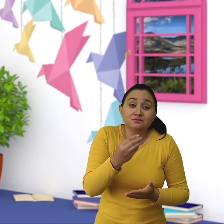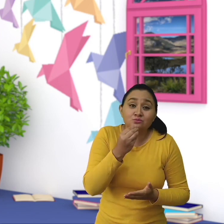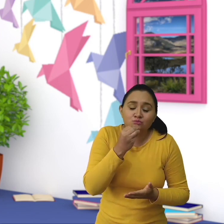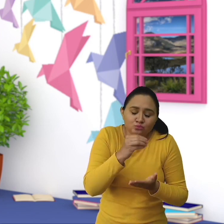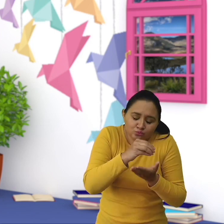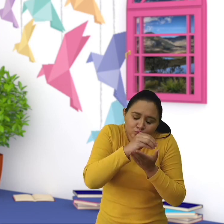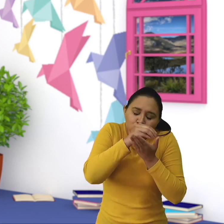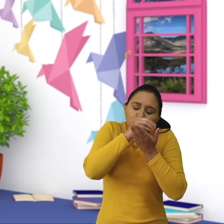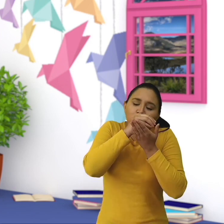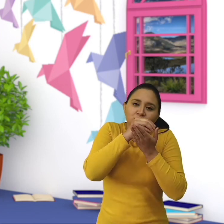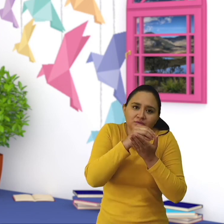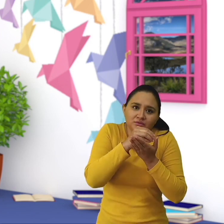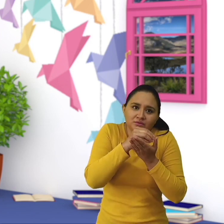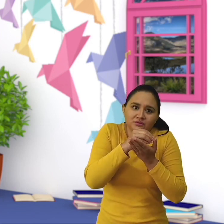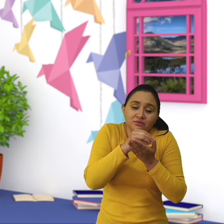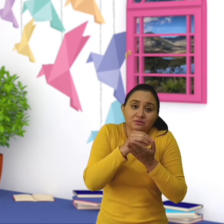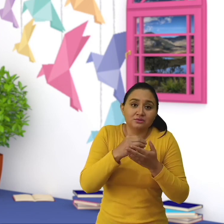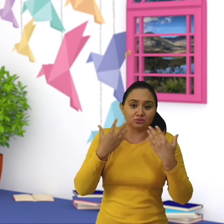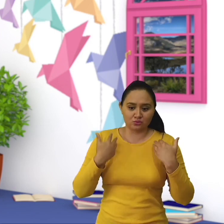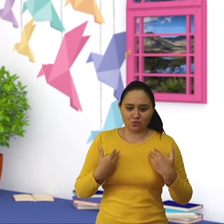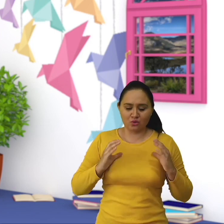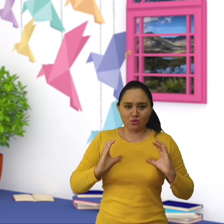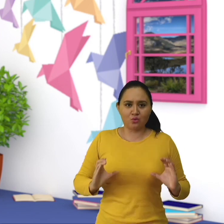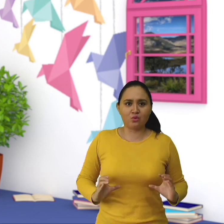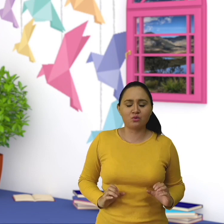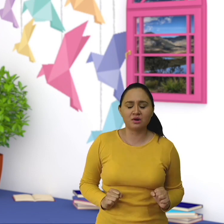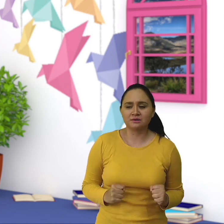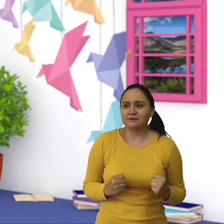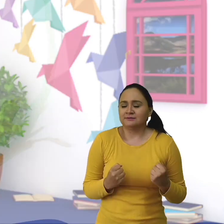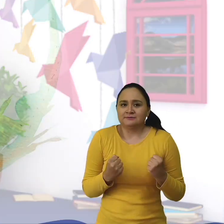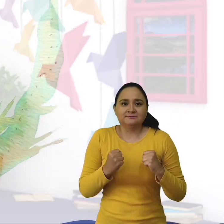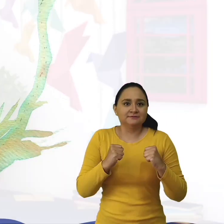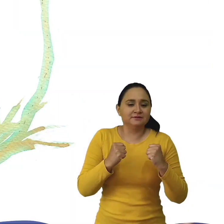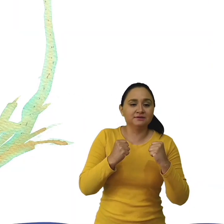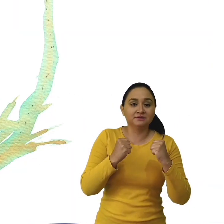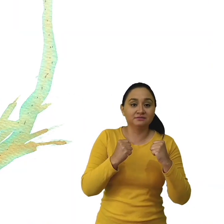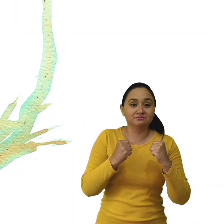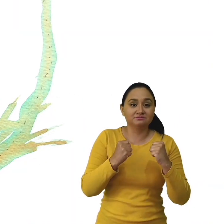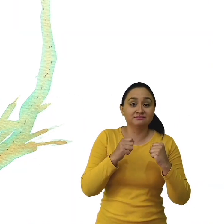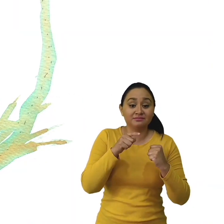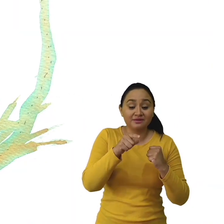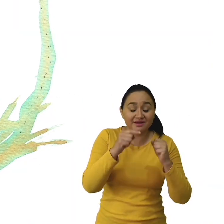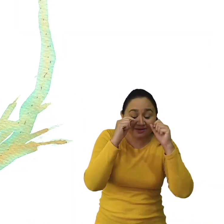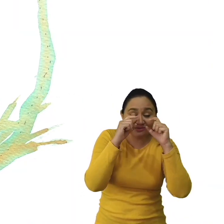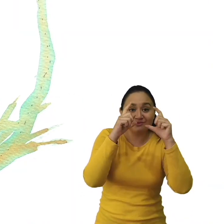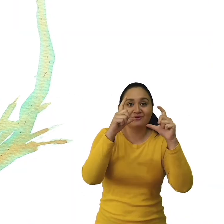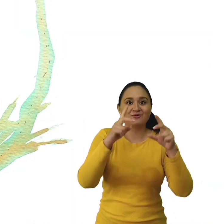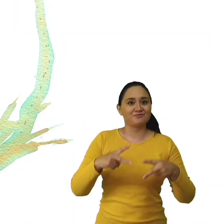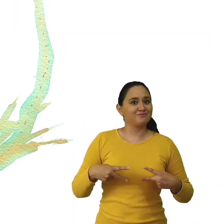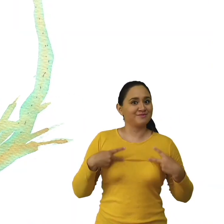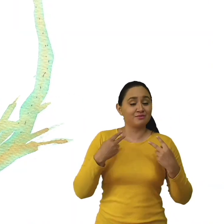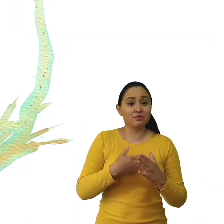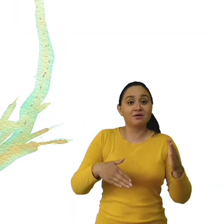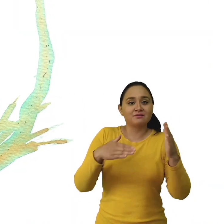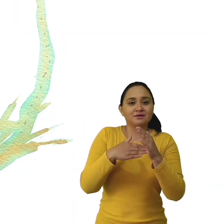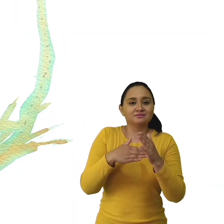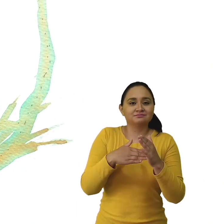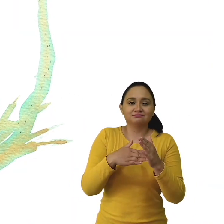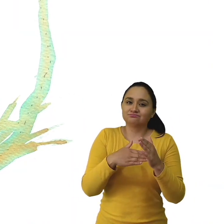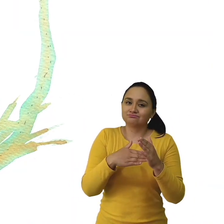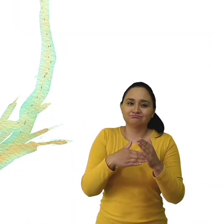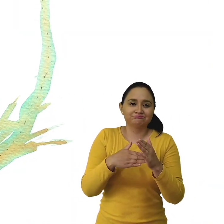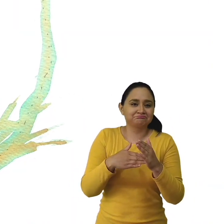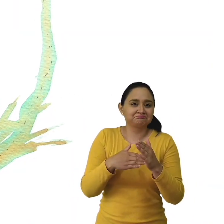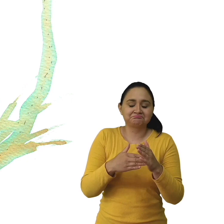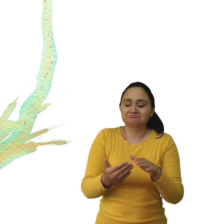mi cuerpo se estremecía, ella no despertó y se quedó flotando en mi memoria como una